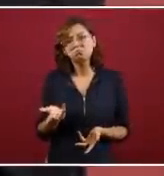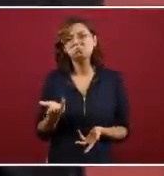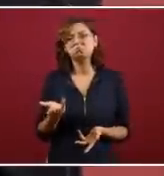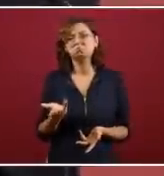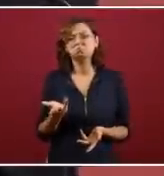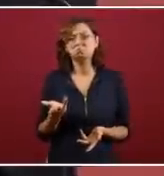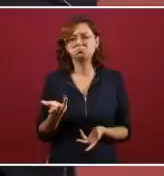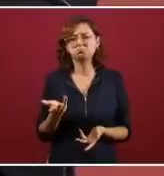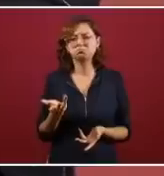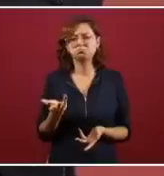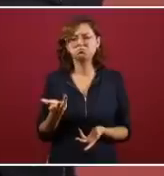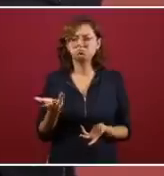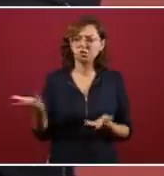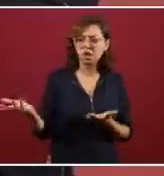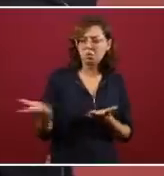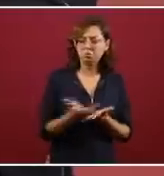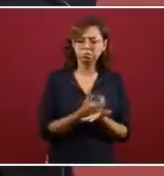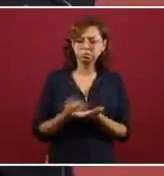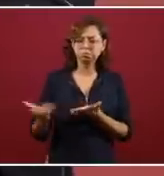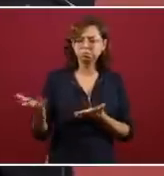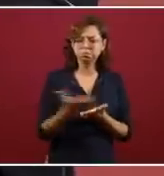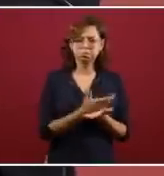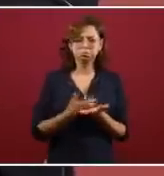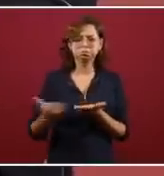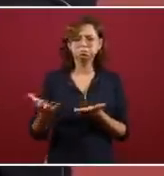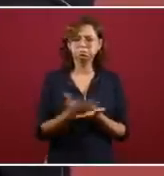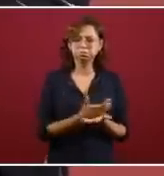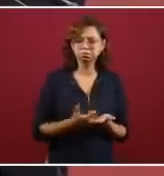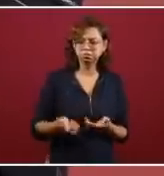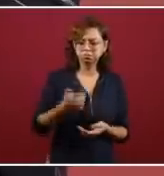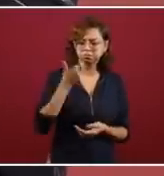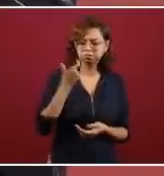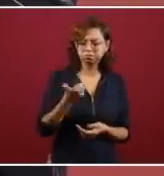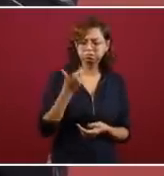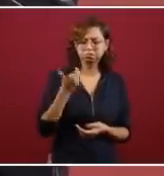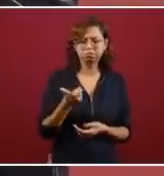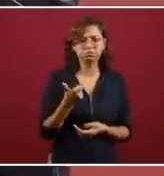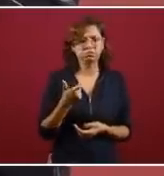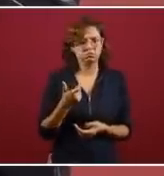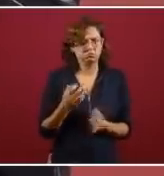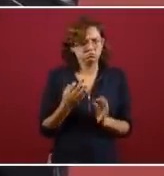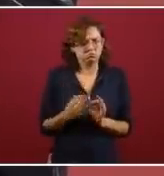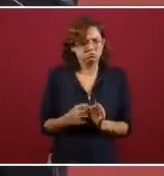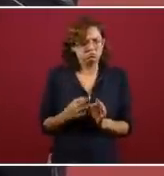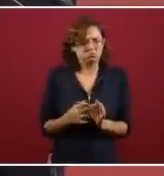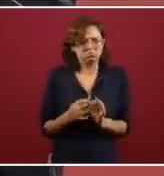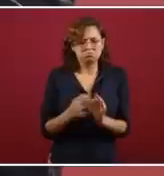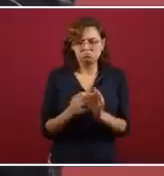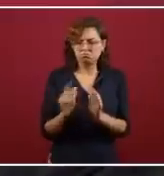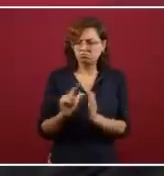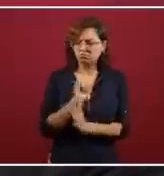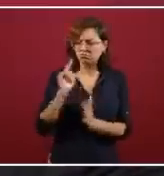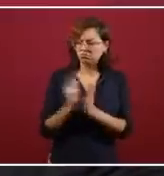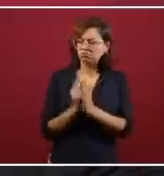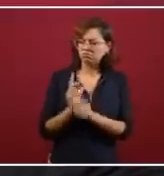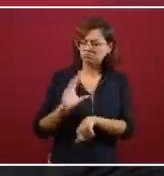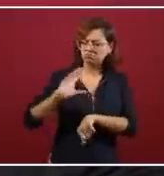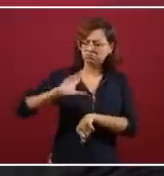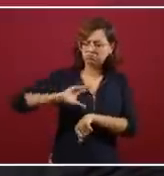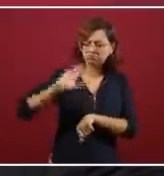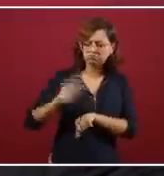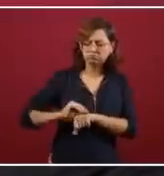Obtengo ganancias, obtengo lícitamente y de acuerdo a mi